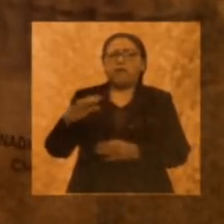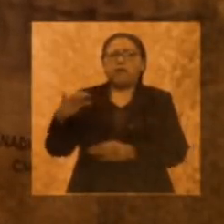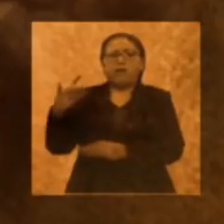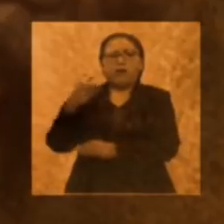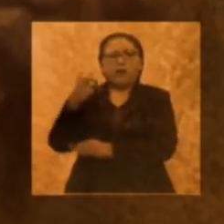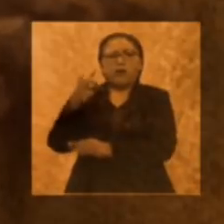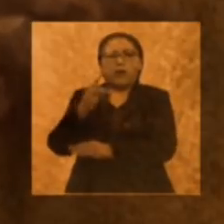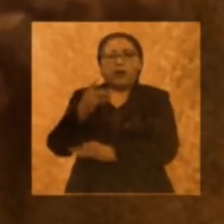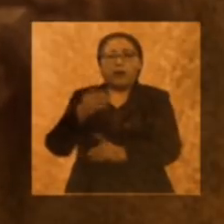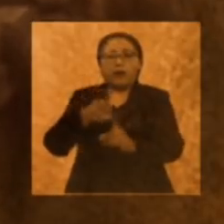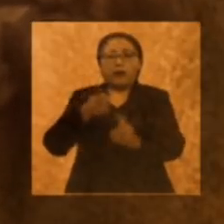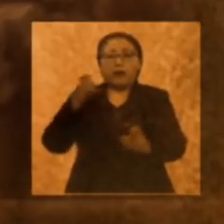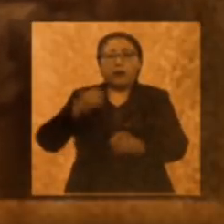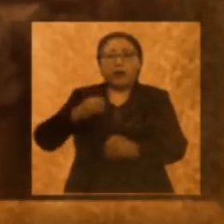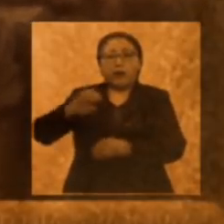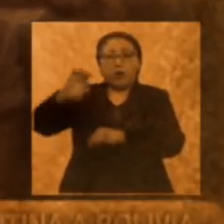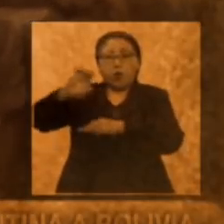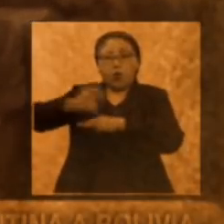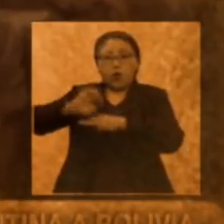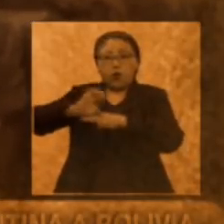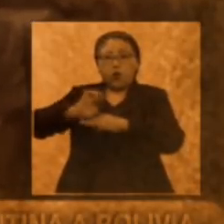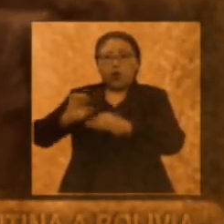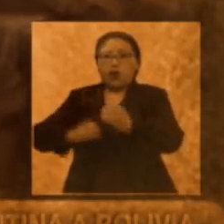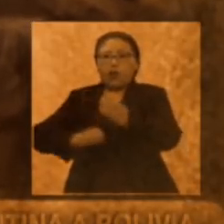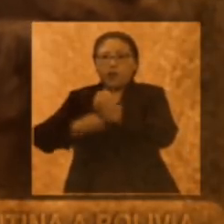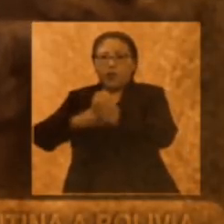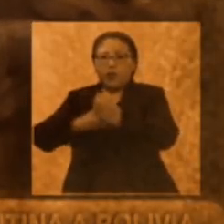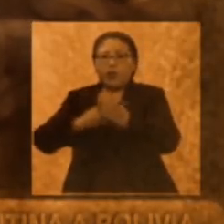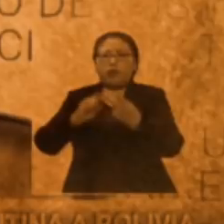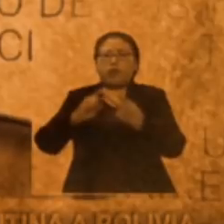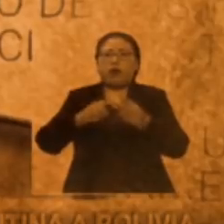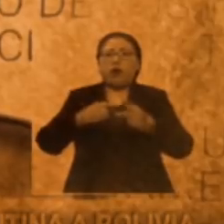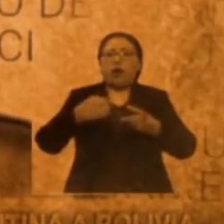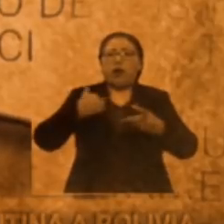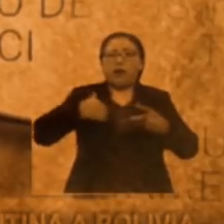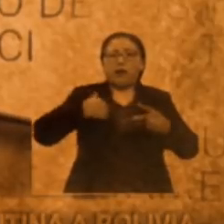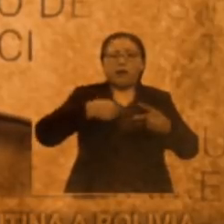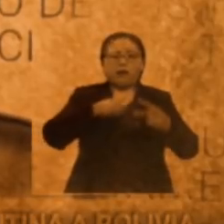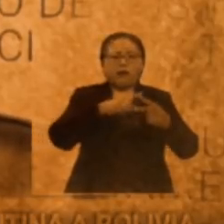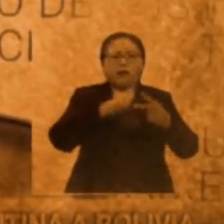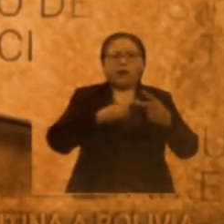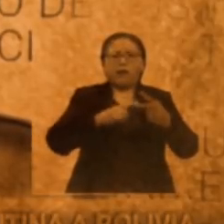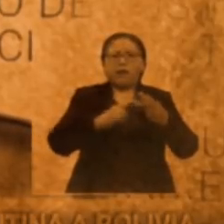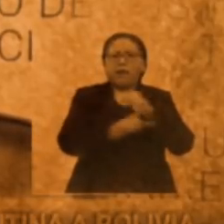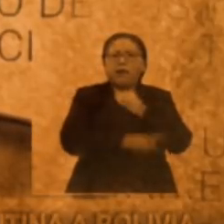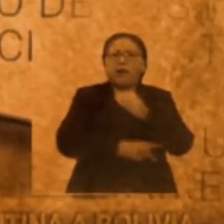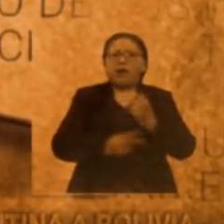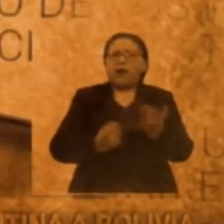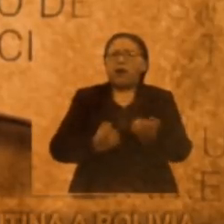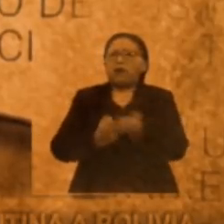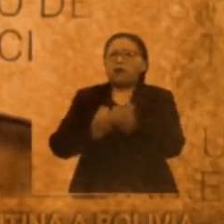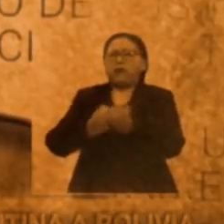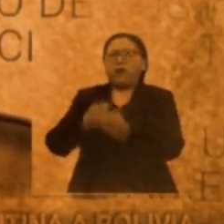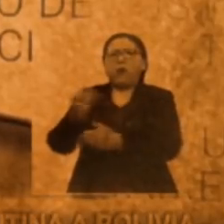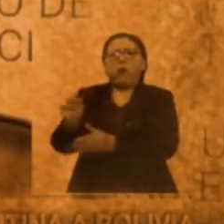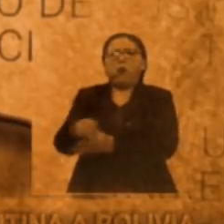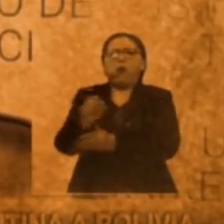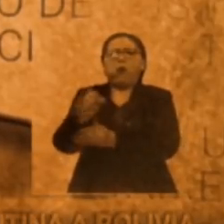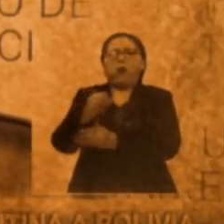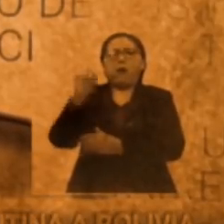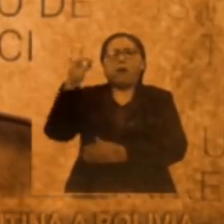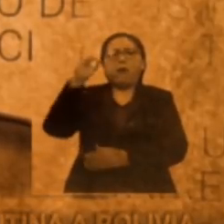de noviembre y la madrugada del 13 llegó el avión argentino con los pertrechos y el grupo de élite Alacrán. Al momento se conoce